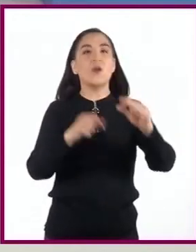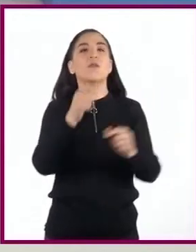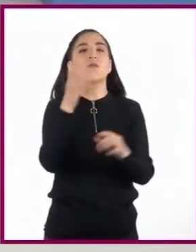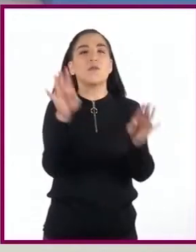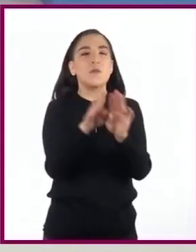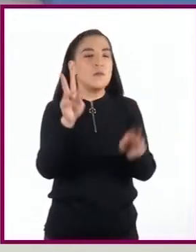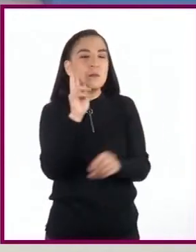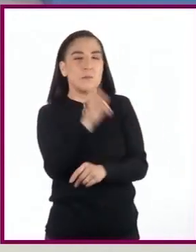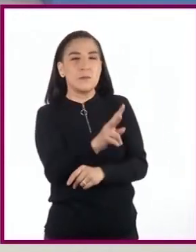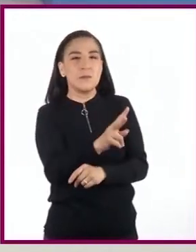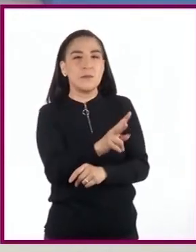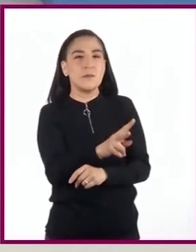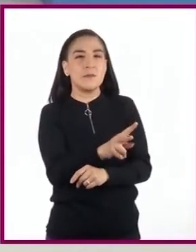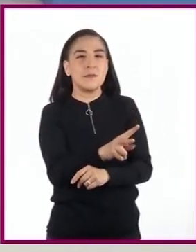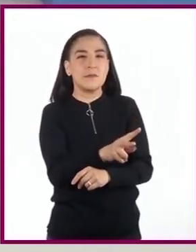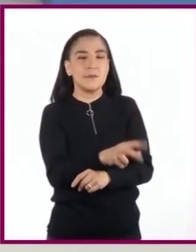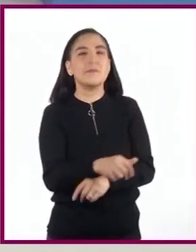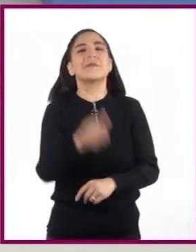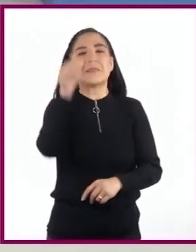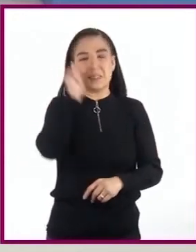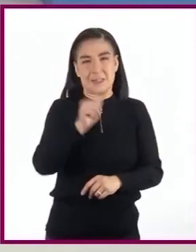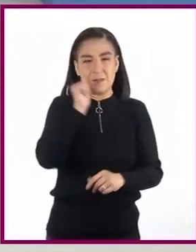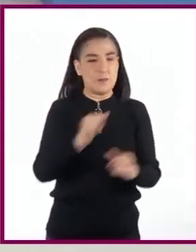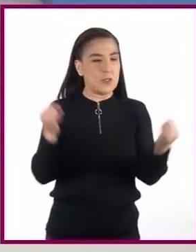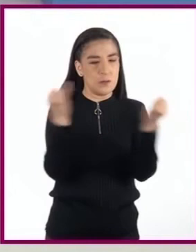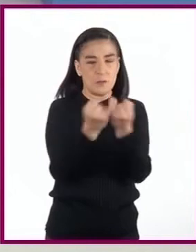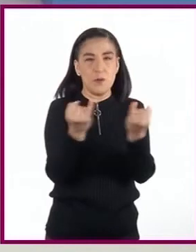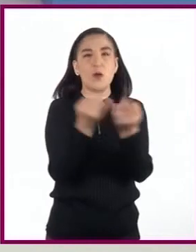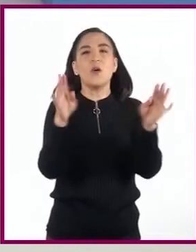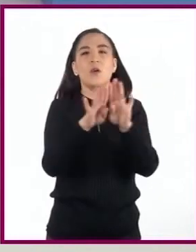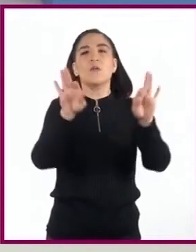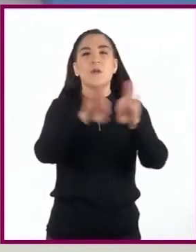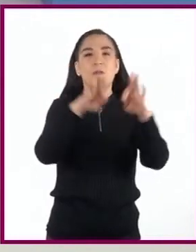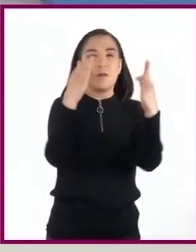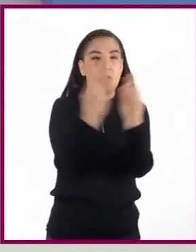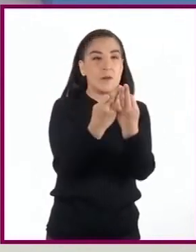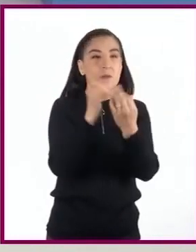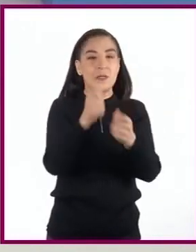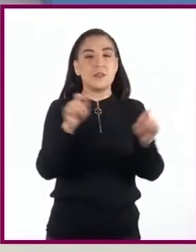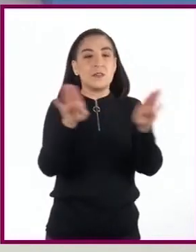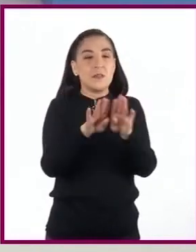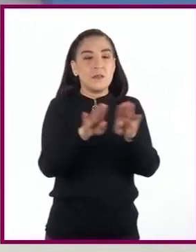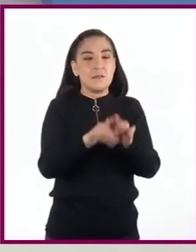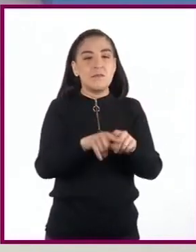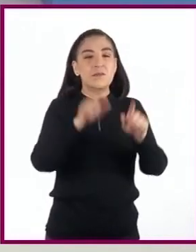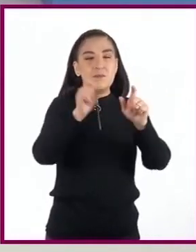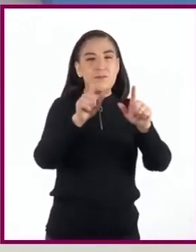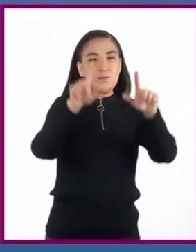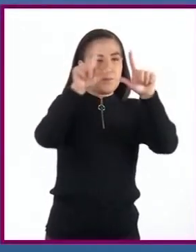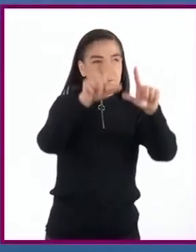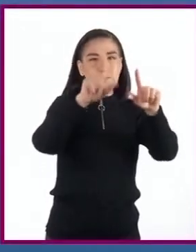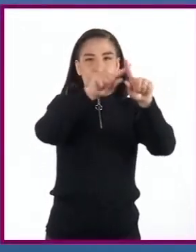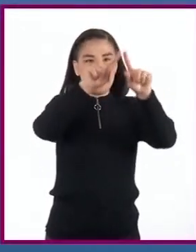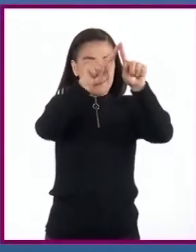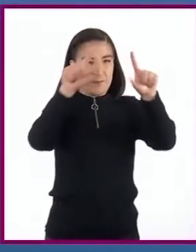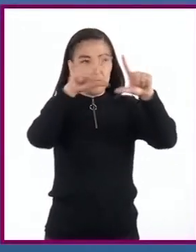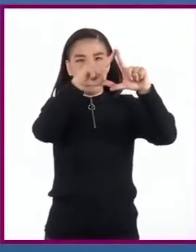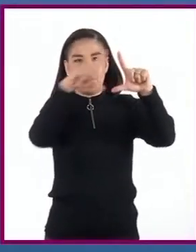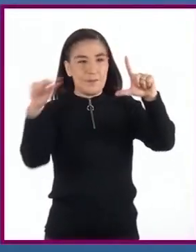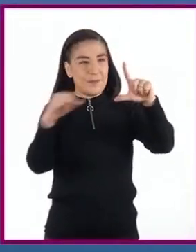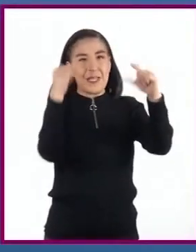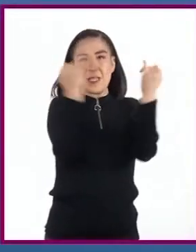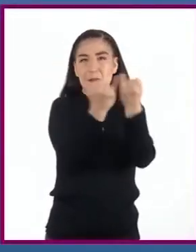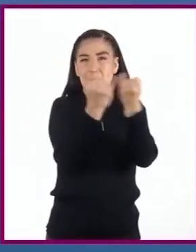considerar siempre sea el que se forma con los lados iguales del triángulo. Hasta